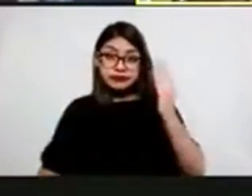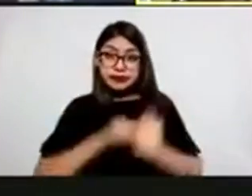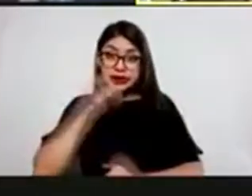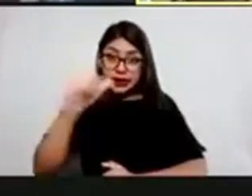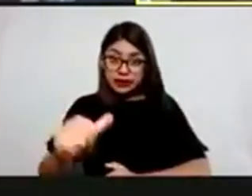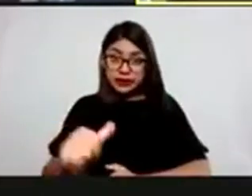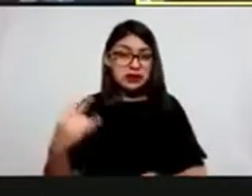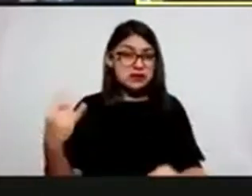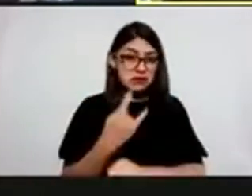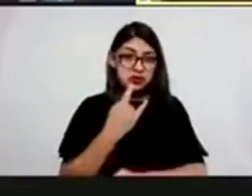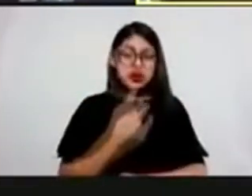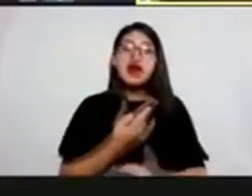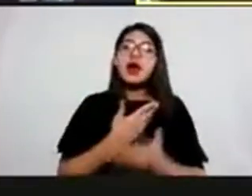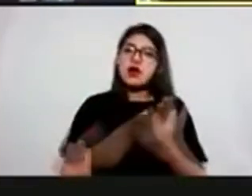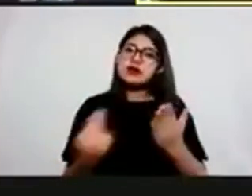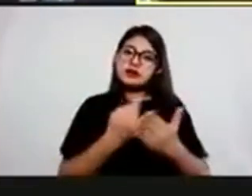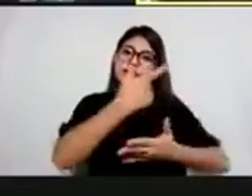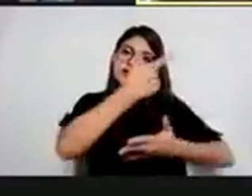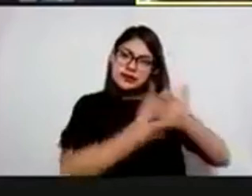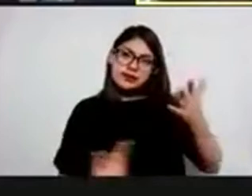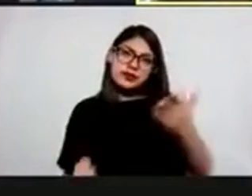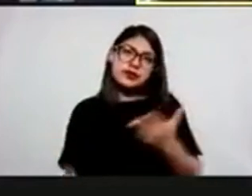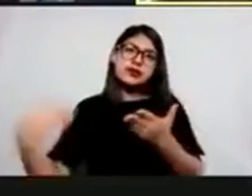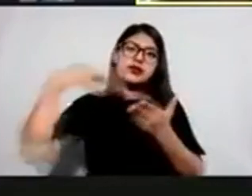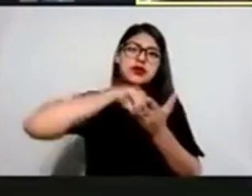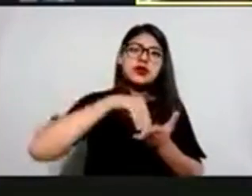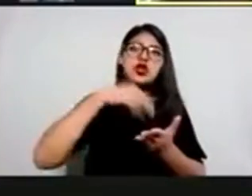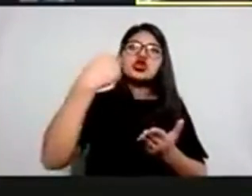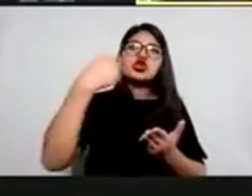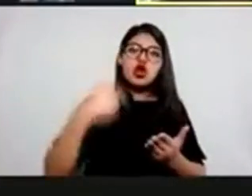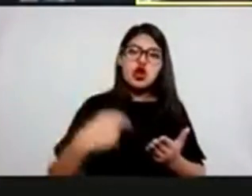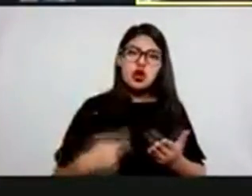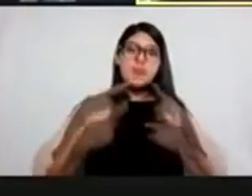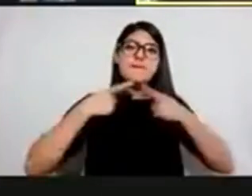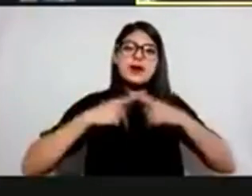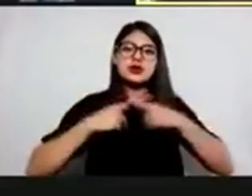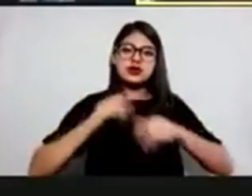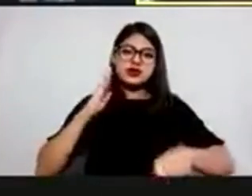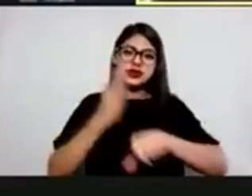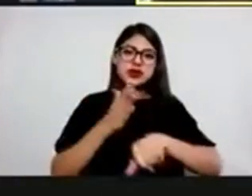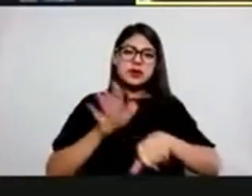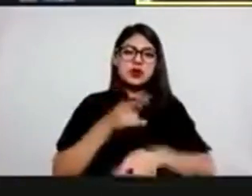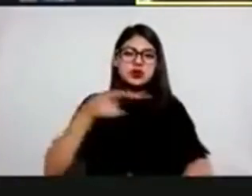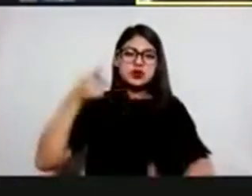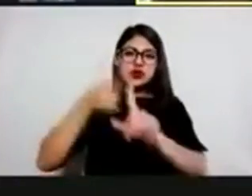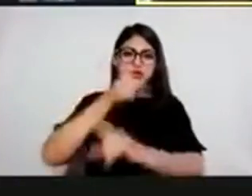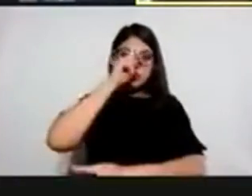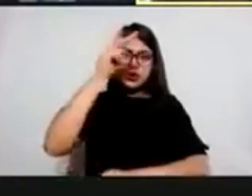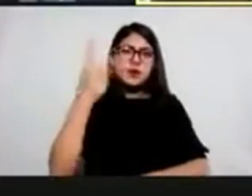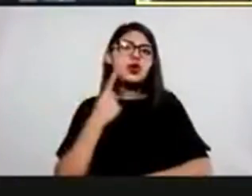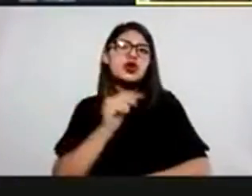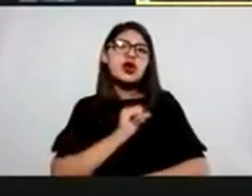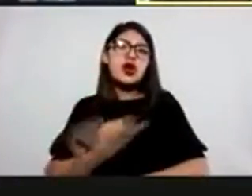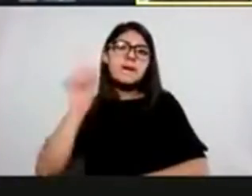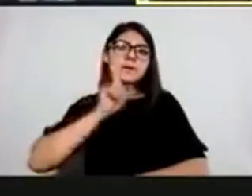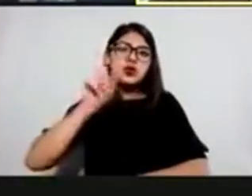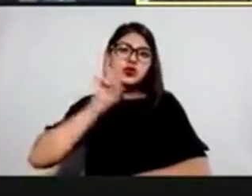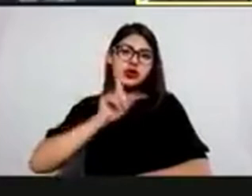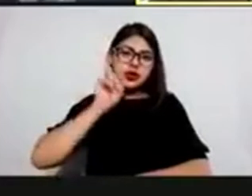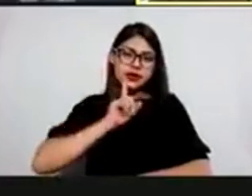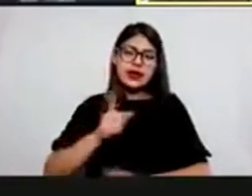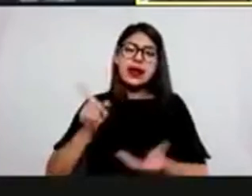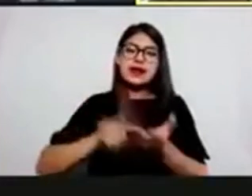Registro Nacional de Personas Sancionadas con motivo de violencia política contra las mujeres en razón de género del Instituto Nacional Electoral.